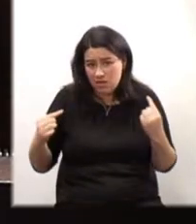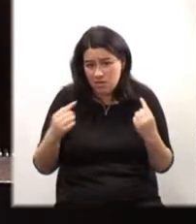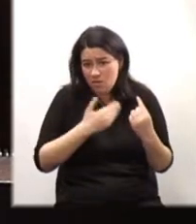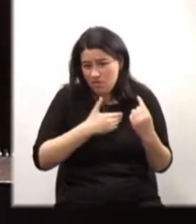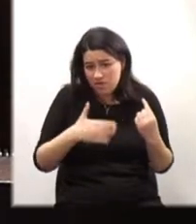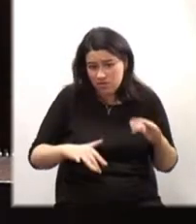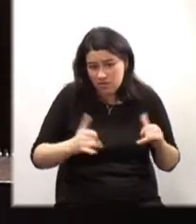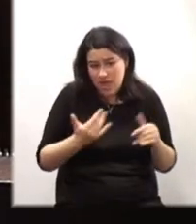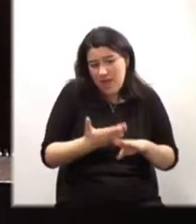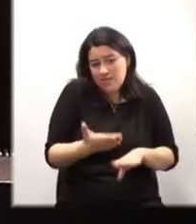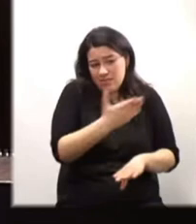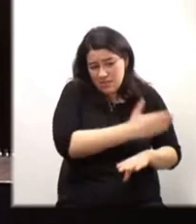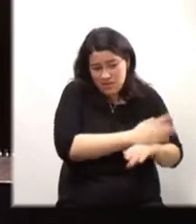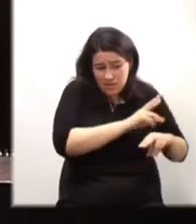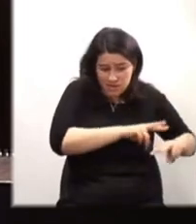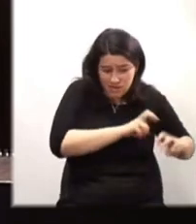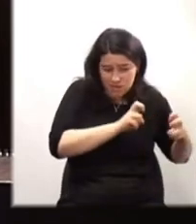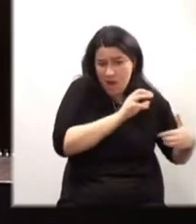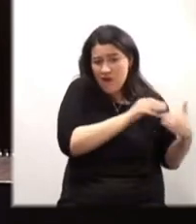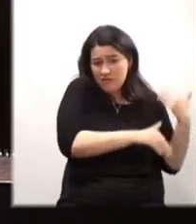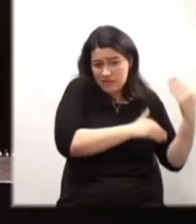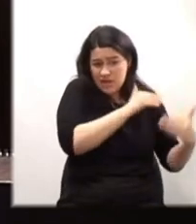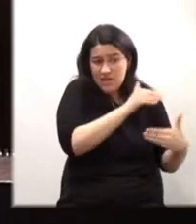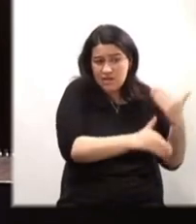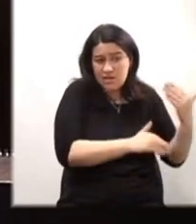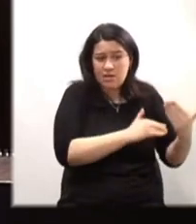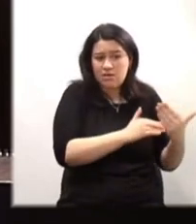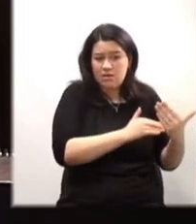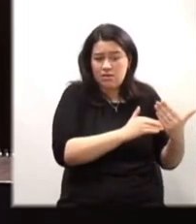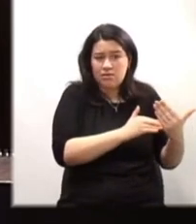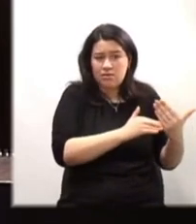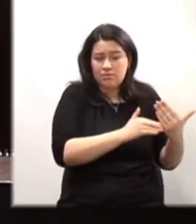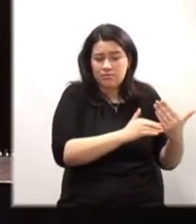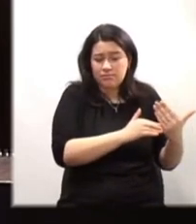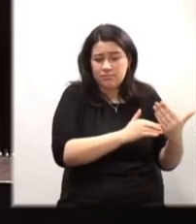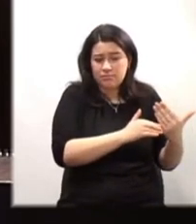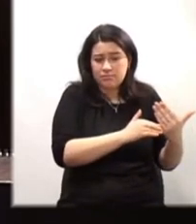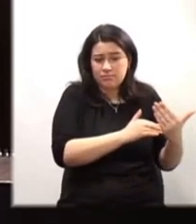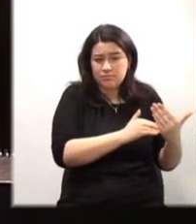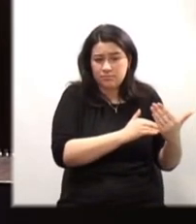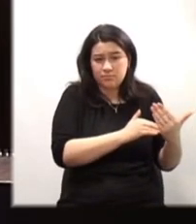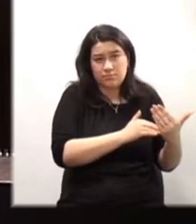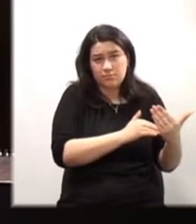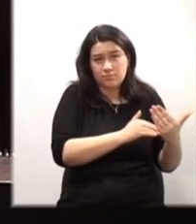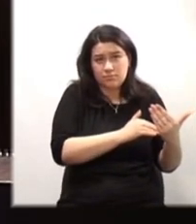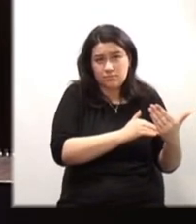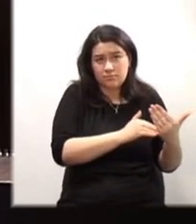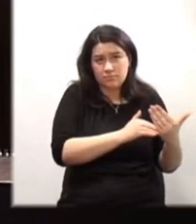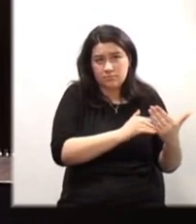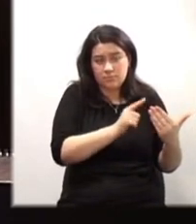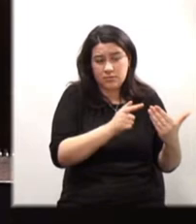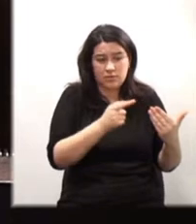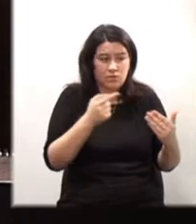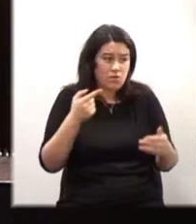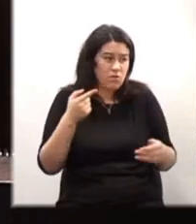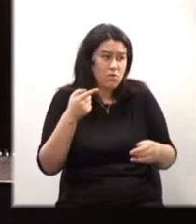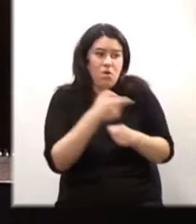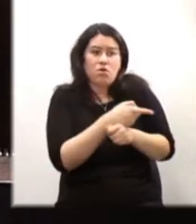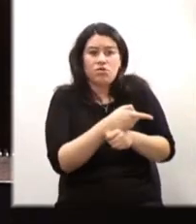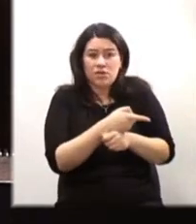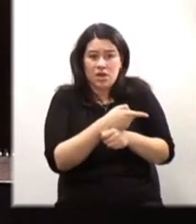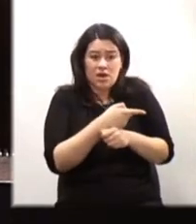gobierno ya estaba estudiando, ya tenía avanzadas, violentando el espíritu o